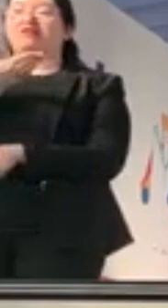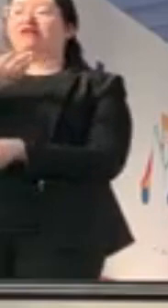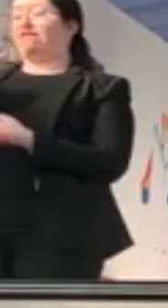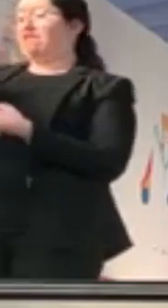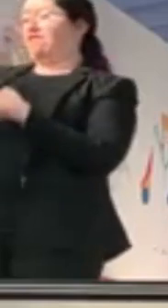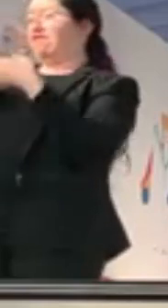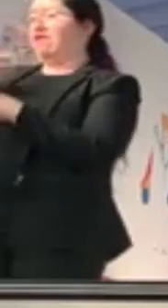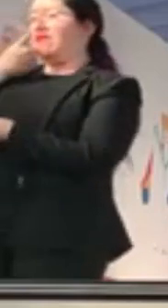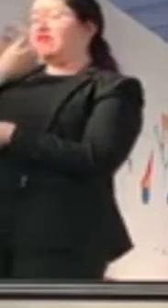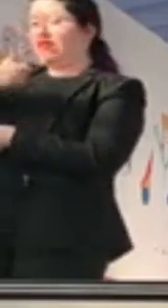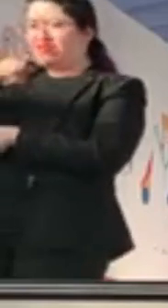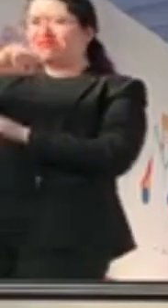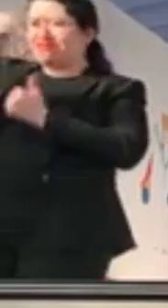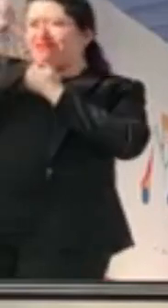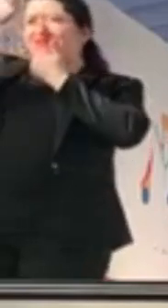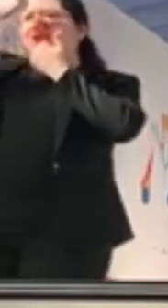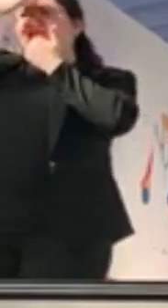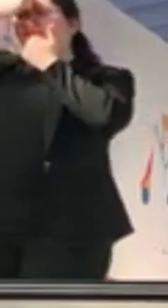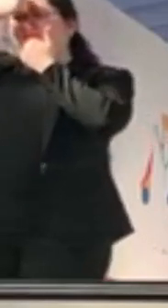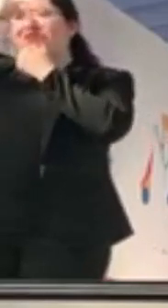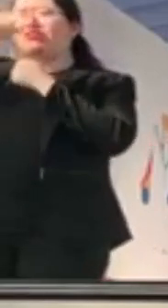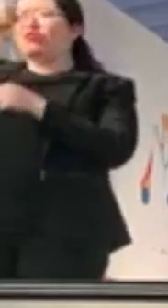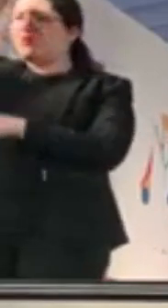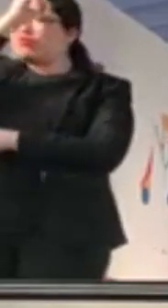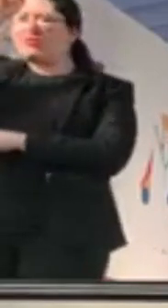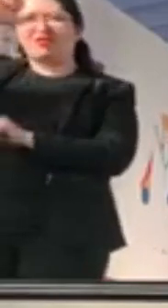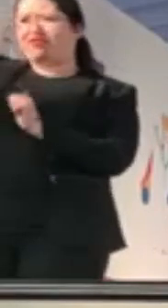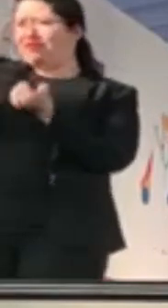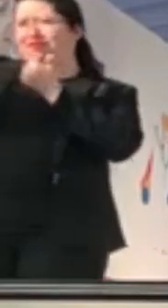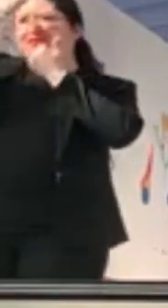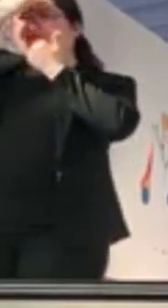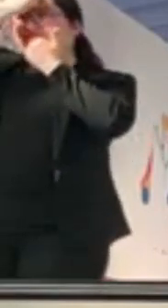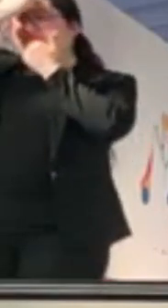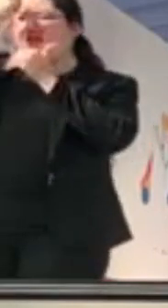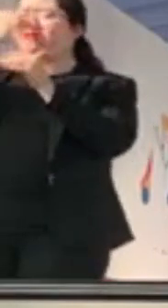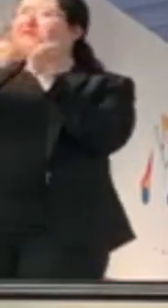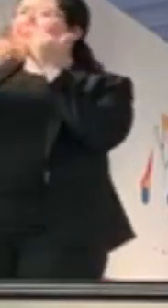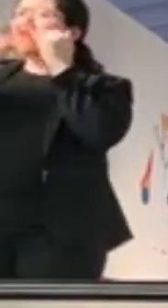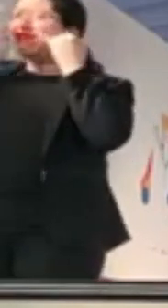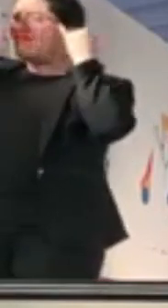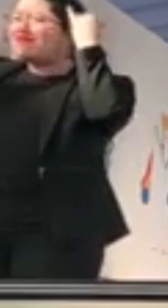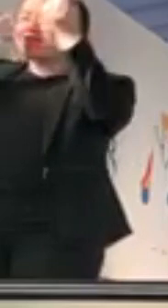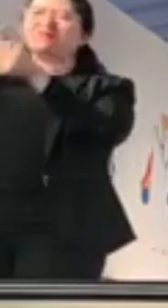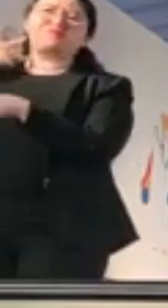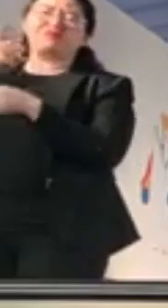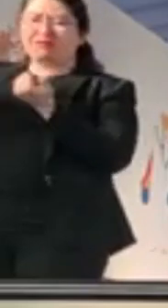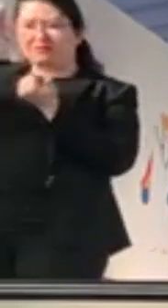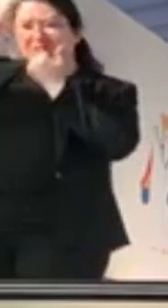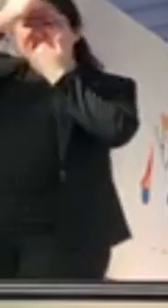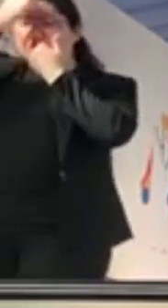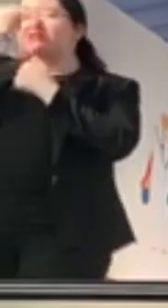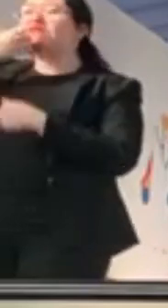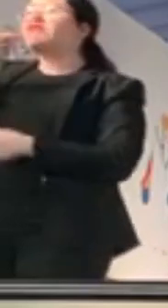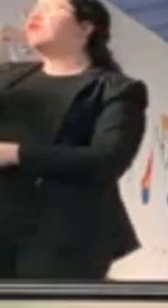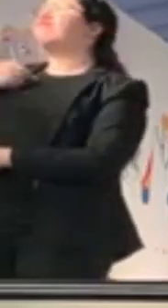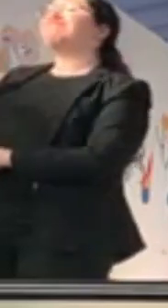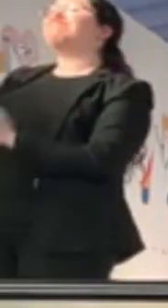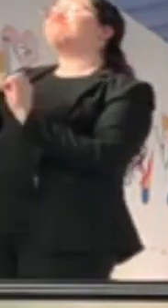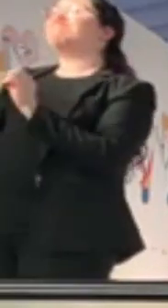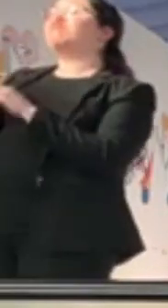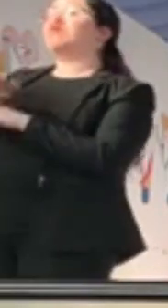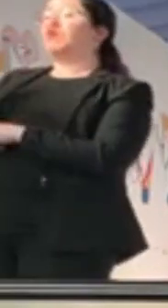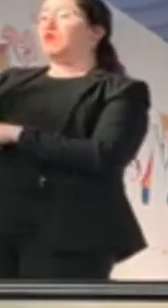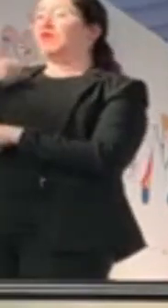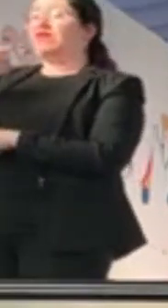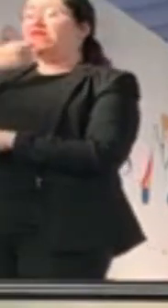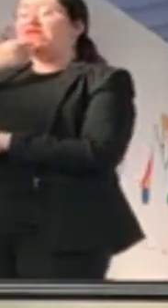decía, arrepiéntete de tu punto de vista, de tus posiciones políticas y te liberamos. Y él decía, cuando me convenzan